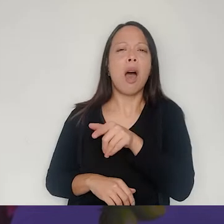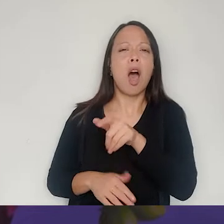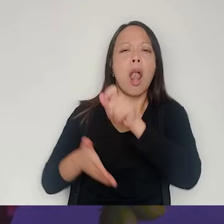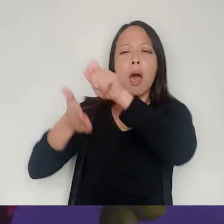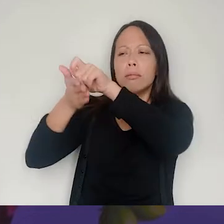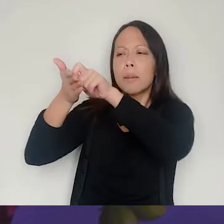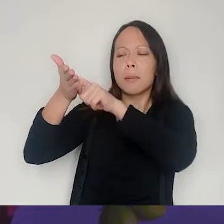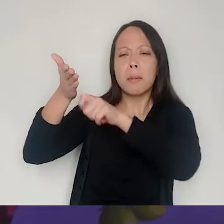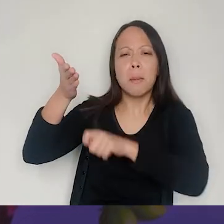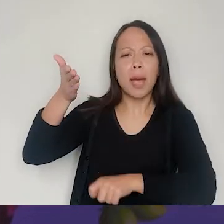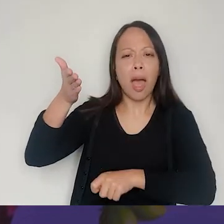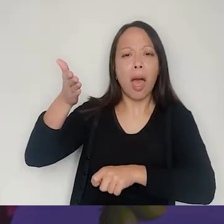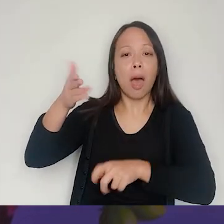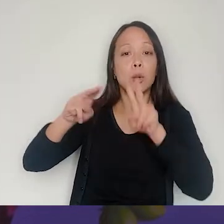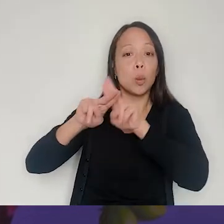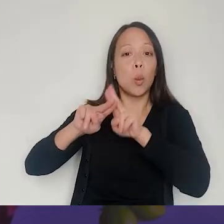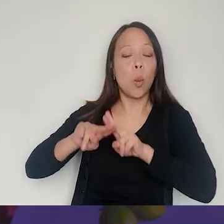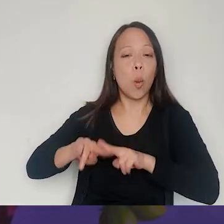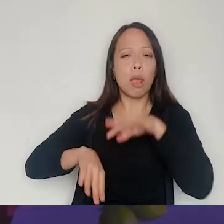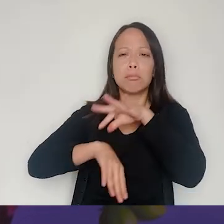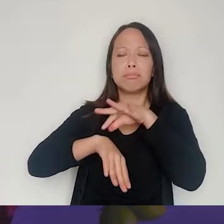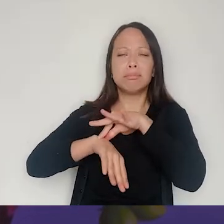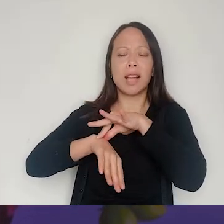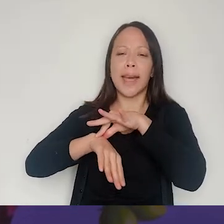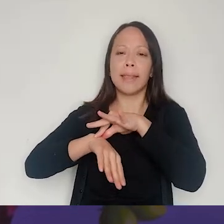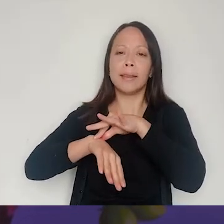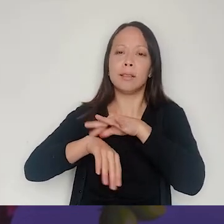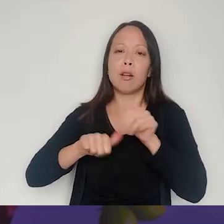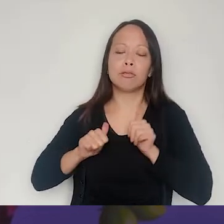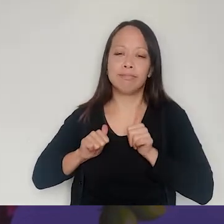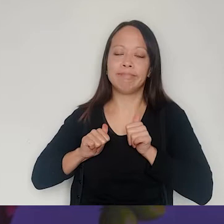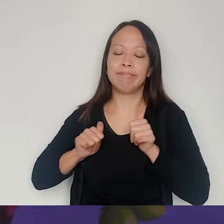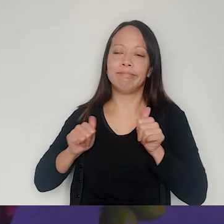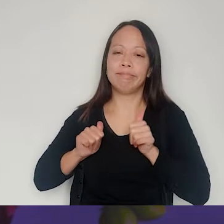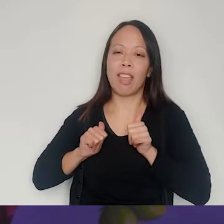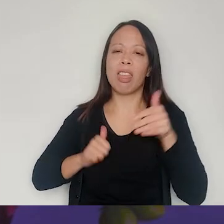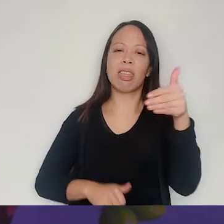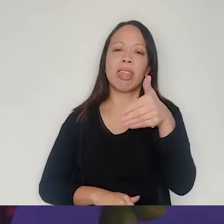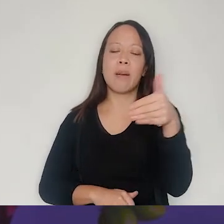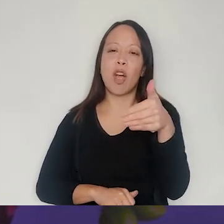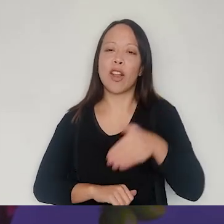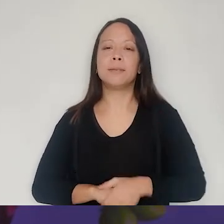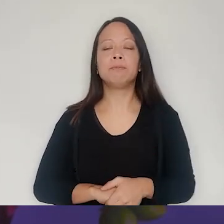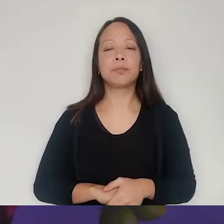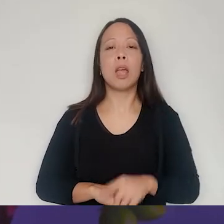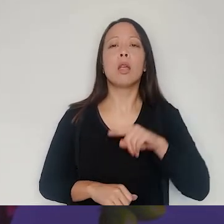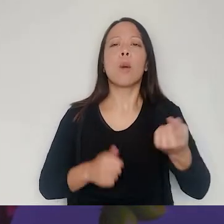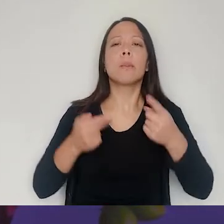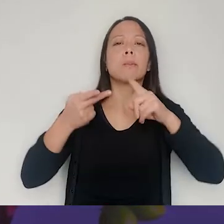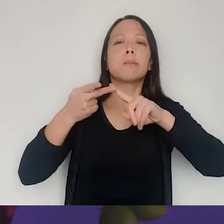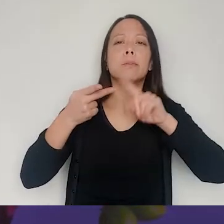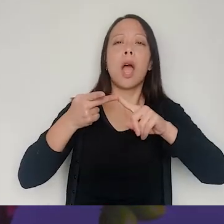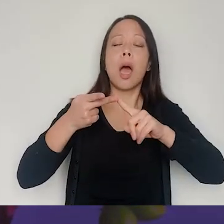el diagnóstico de las personas con enfermedades raras. Y después, el siguiente paso fue decir, muy bien, tenemos cuál es